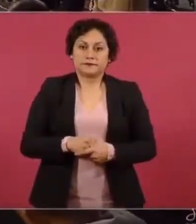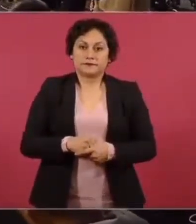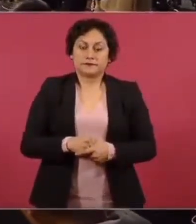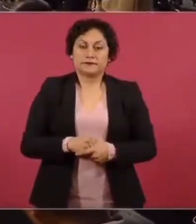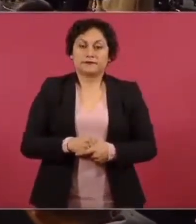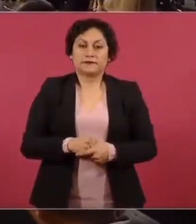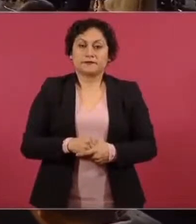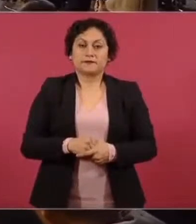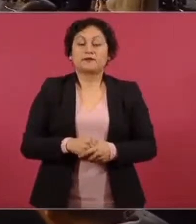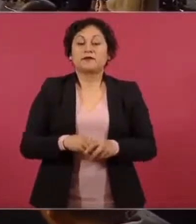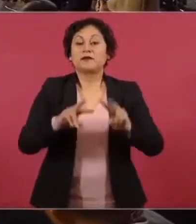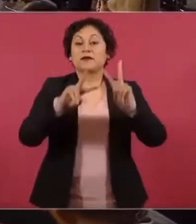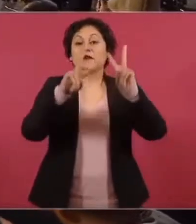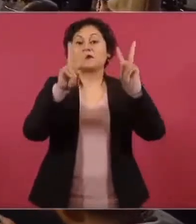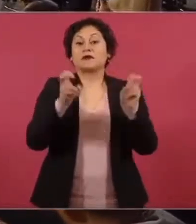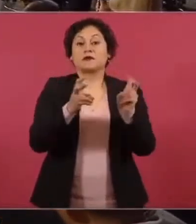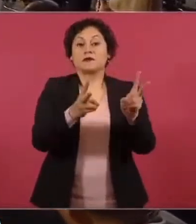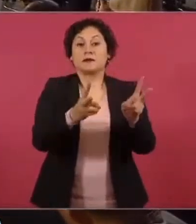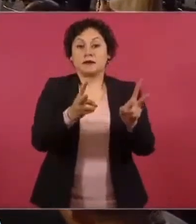Robo total.